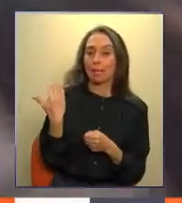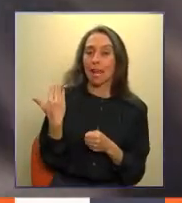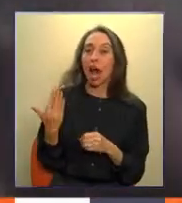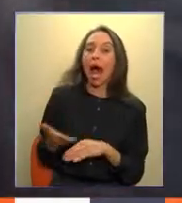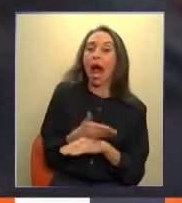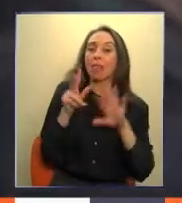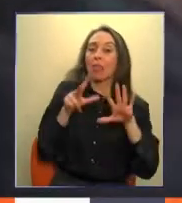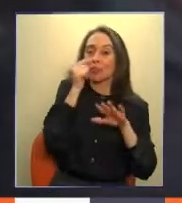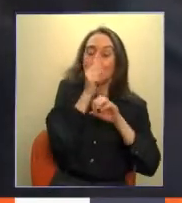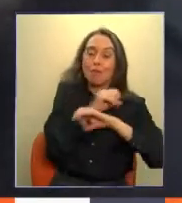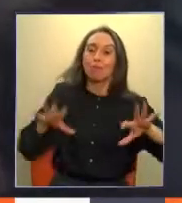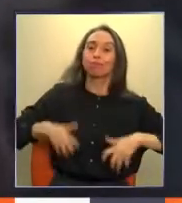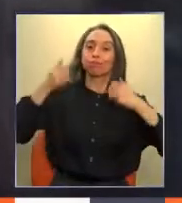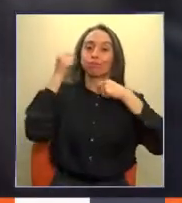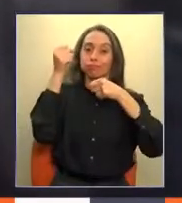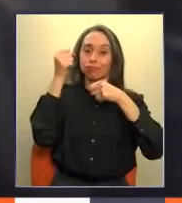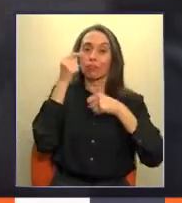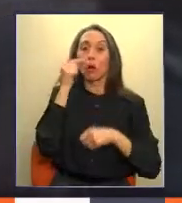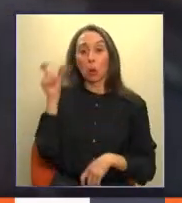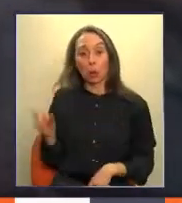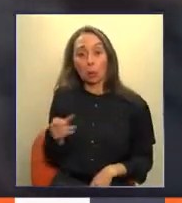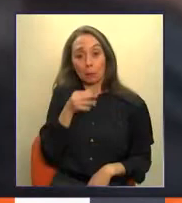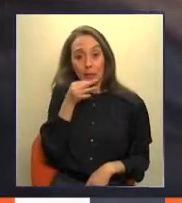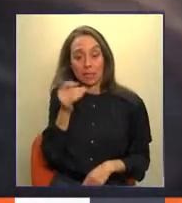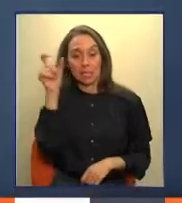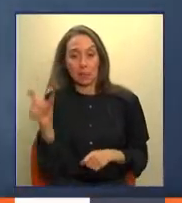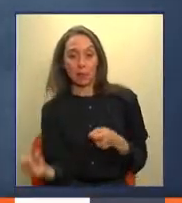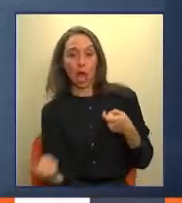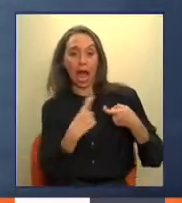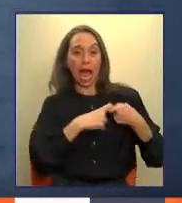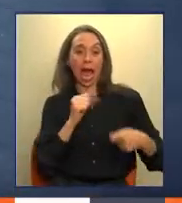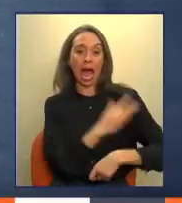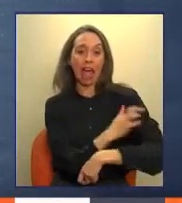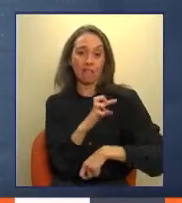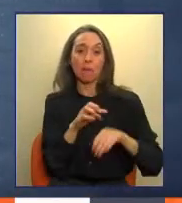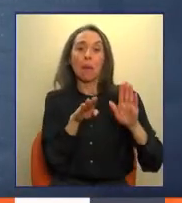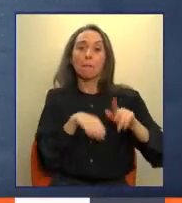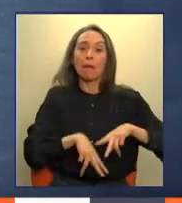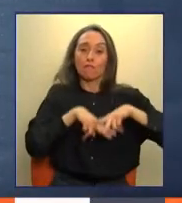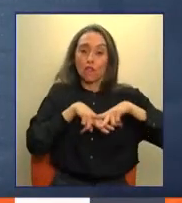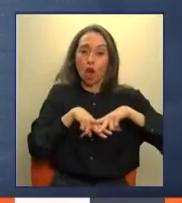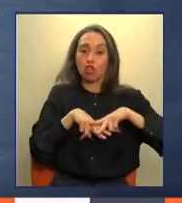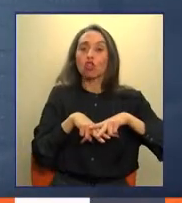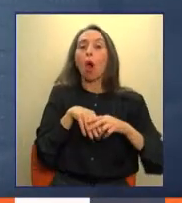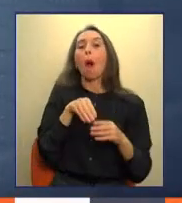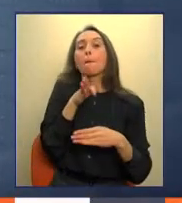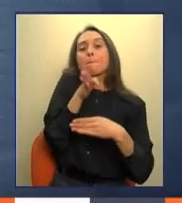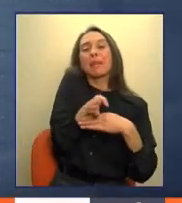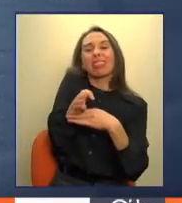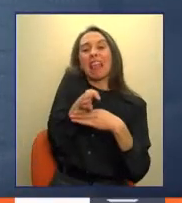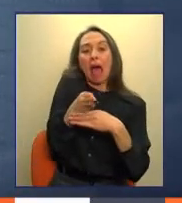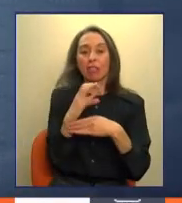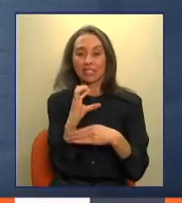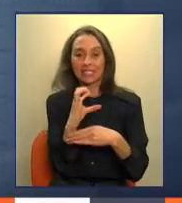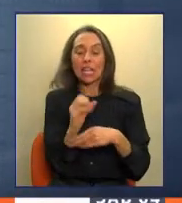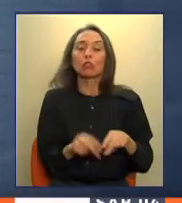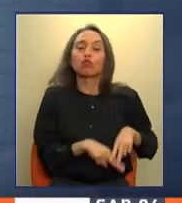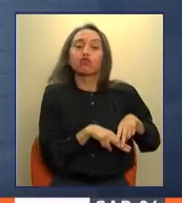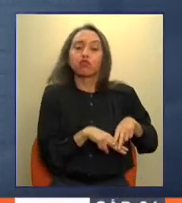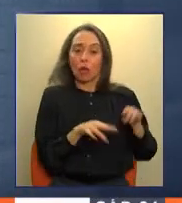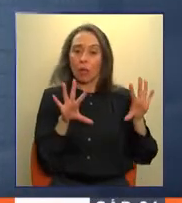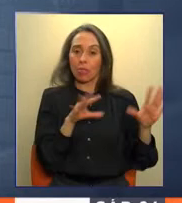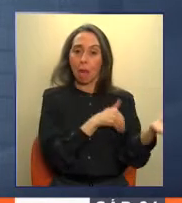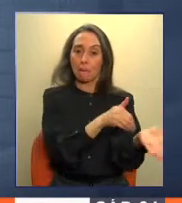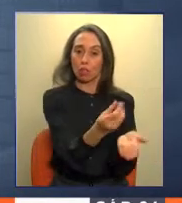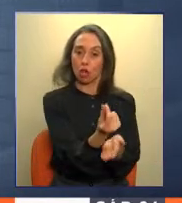social según si eres asumiendo que un afiliado mantiene sus ahorros en el fondo intermedio ce y tenía un saldo inicial de 10 millones